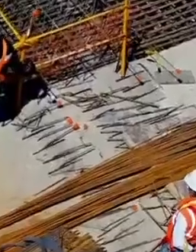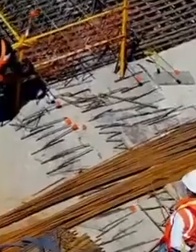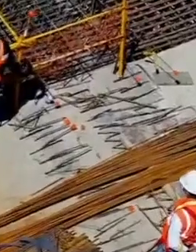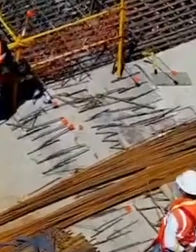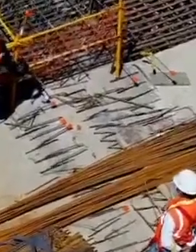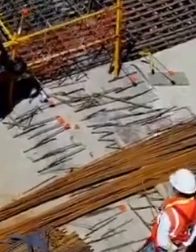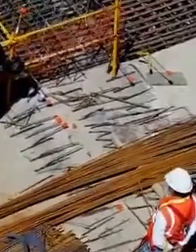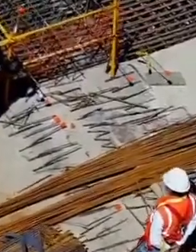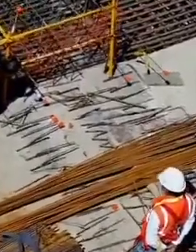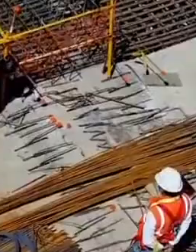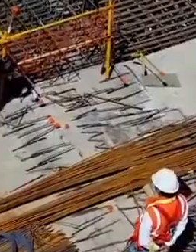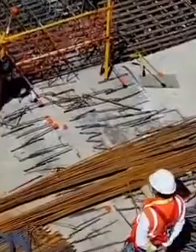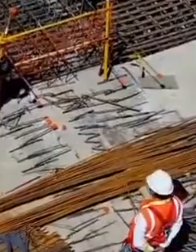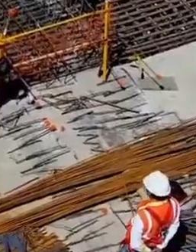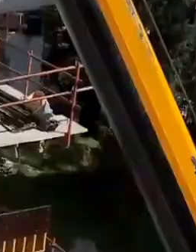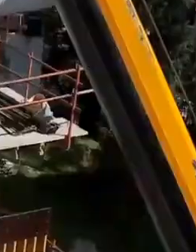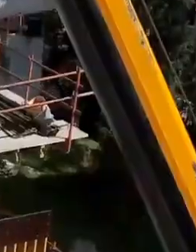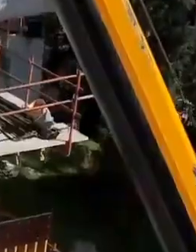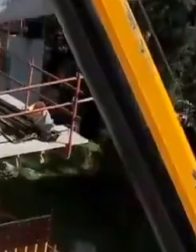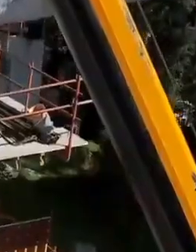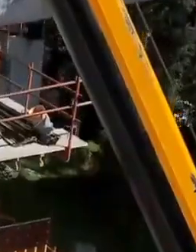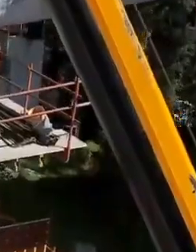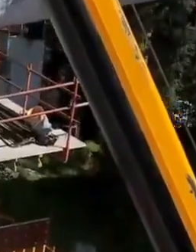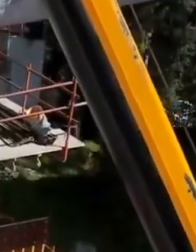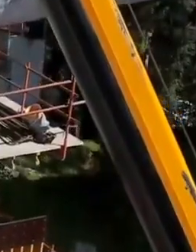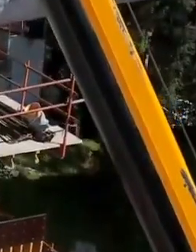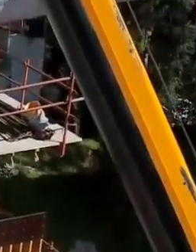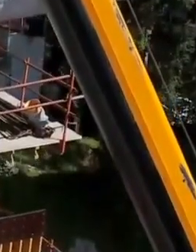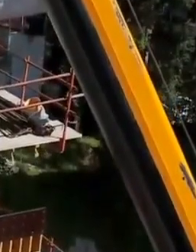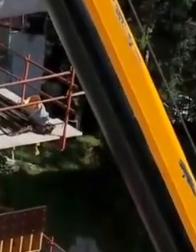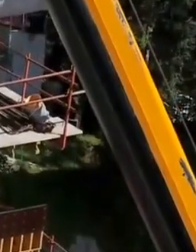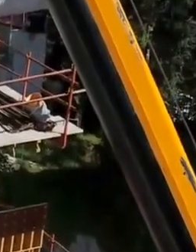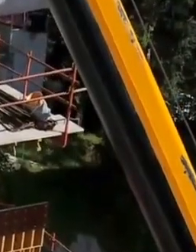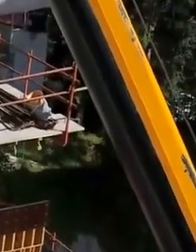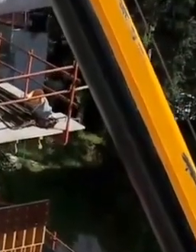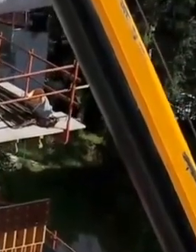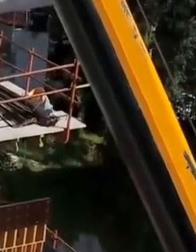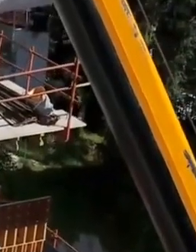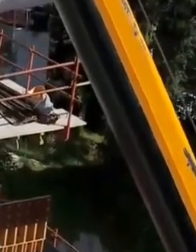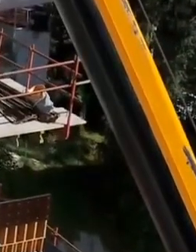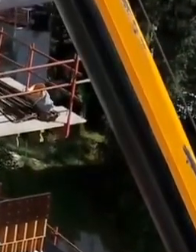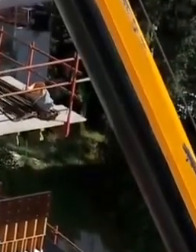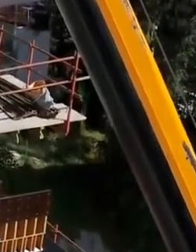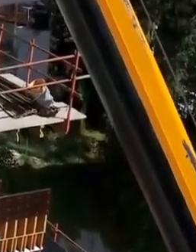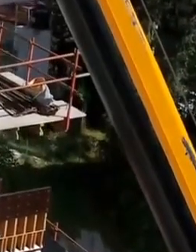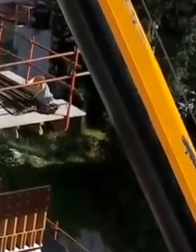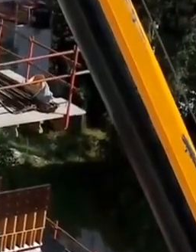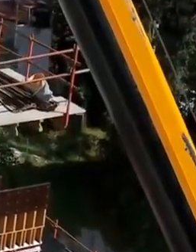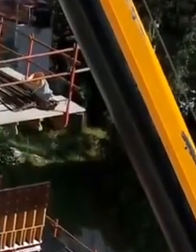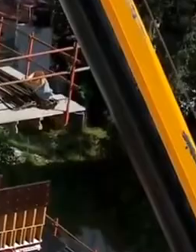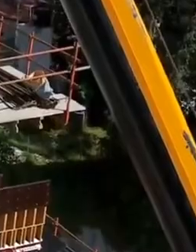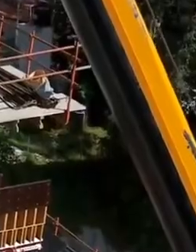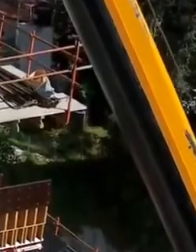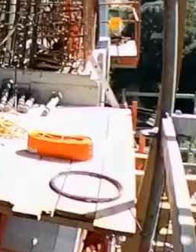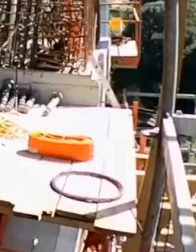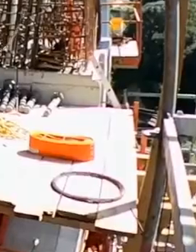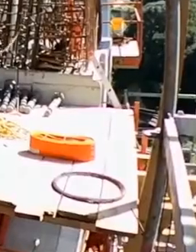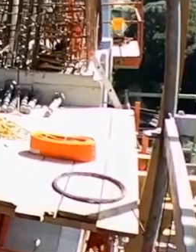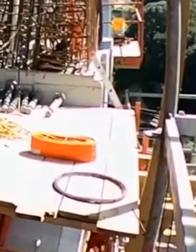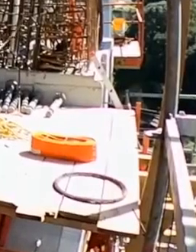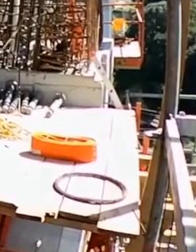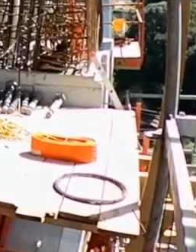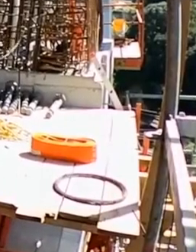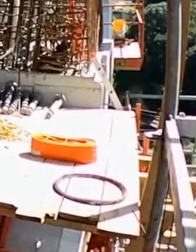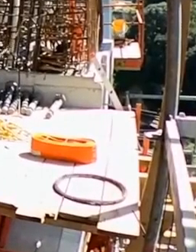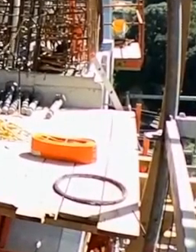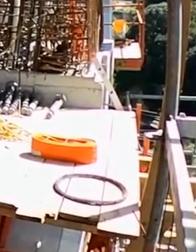último claro de este viaducto. Apoyo Delta 21. Se concluyó con la colocación de los amortiguadores horizontales para